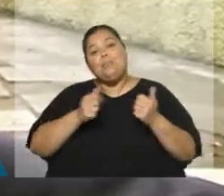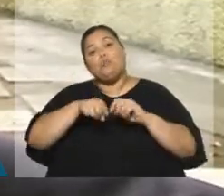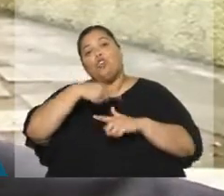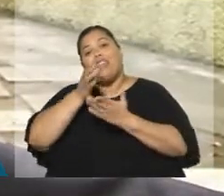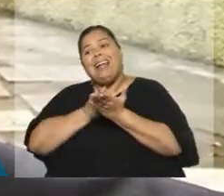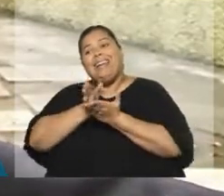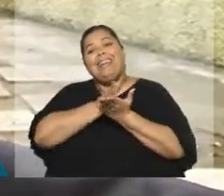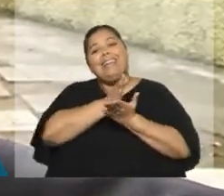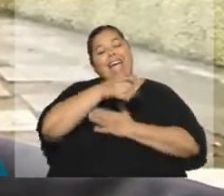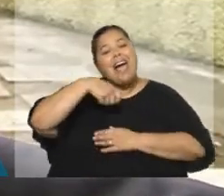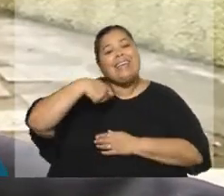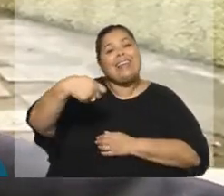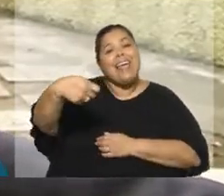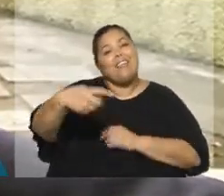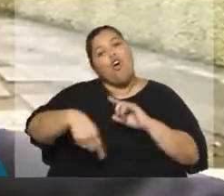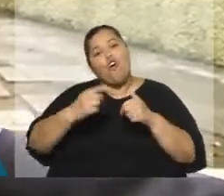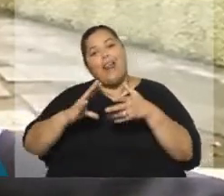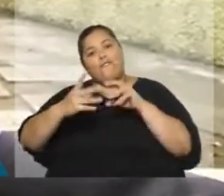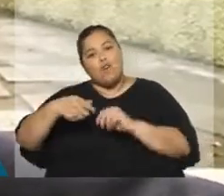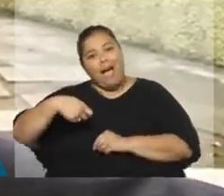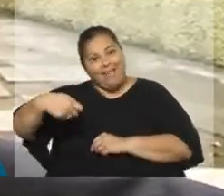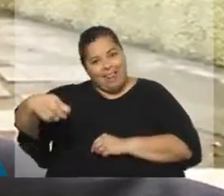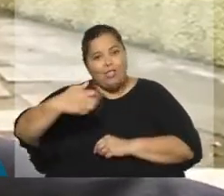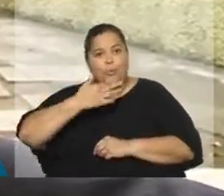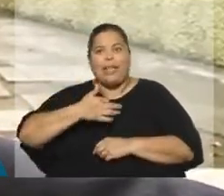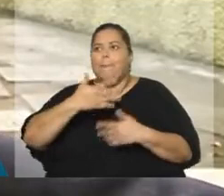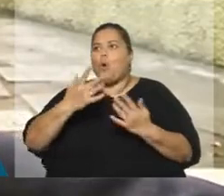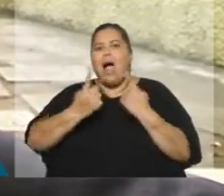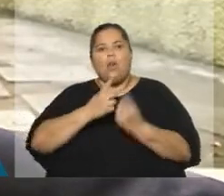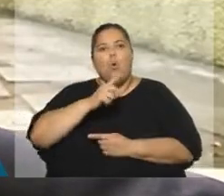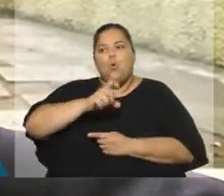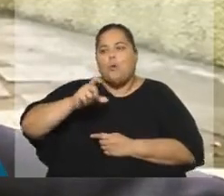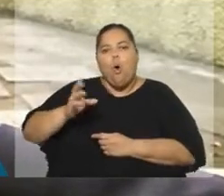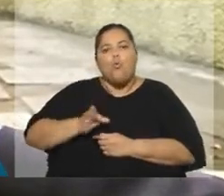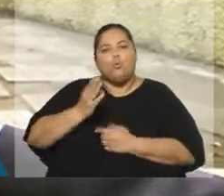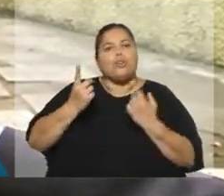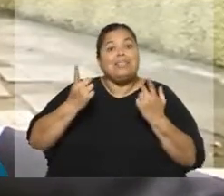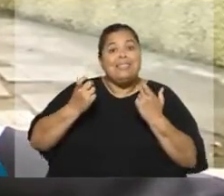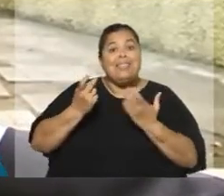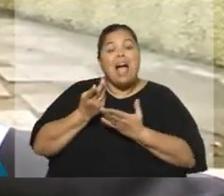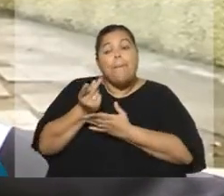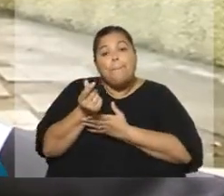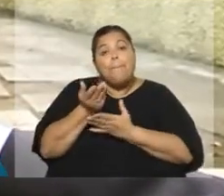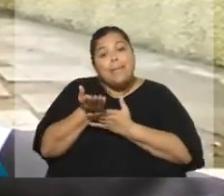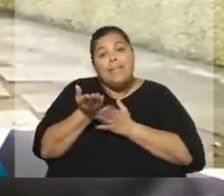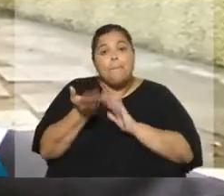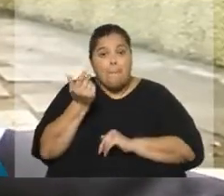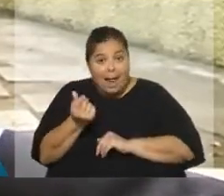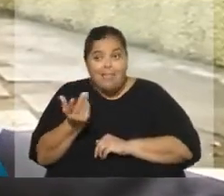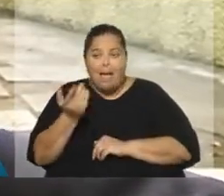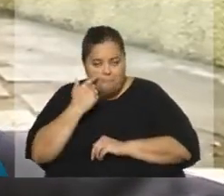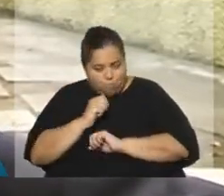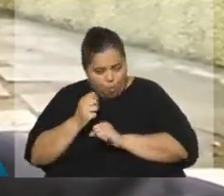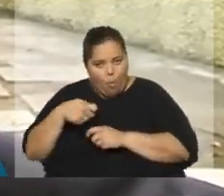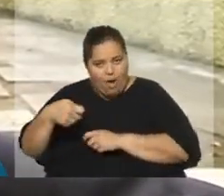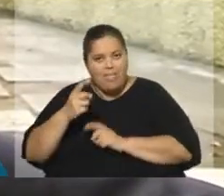aquellos productores que sientan la necesidad, estamos mejorando incluso automáticamente y por un